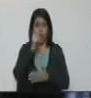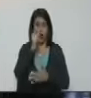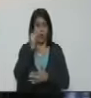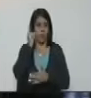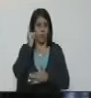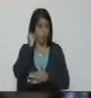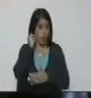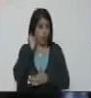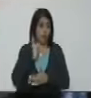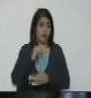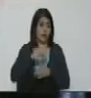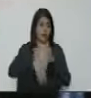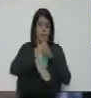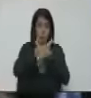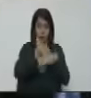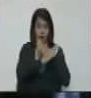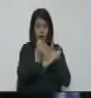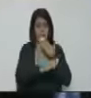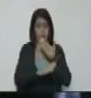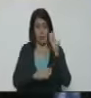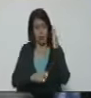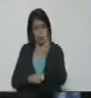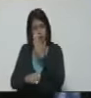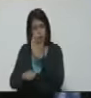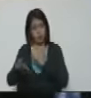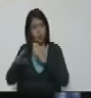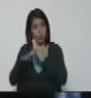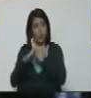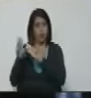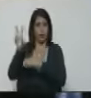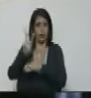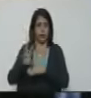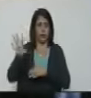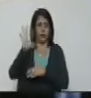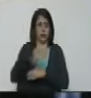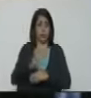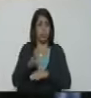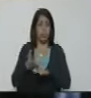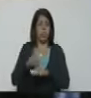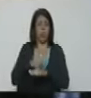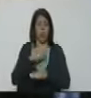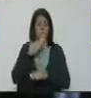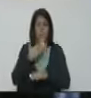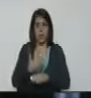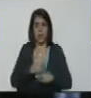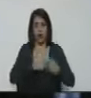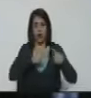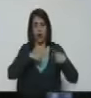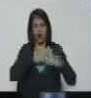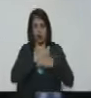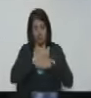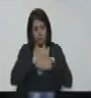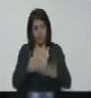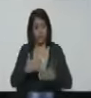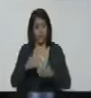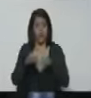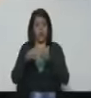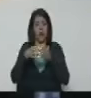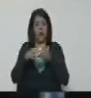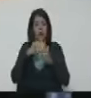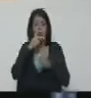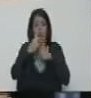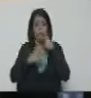y venezolanos que se fueron a pedir sanciones contra Venezuela. Y lo pido de corazón, porque como ADECO, como